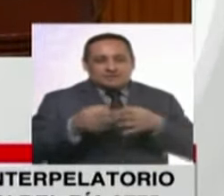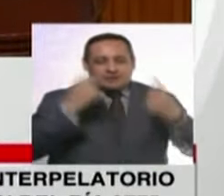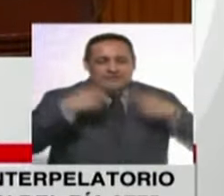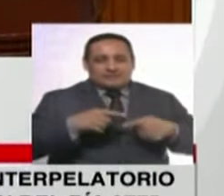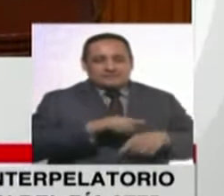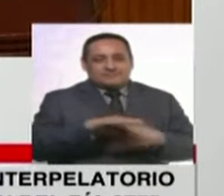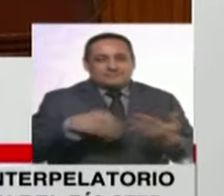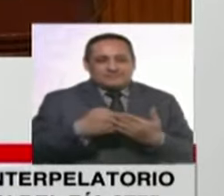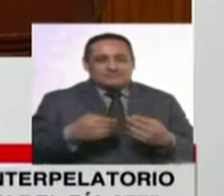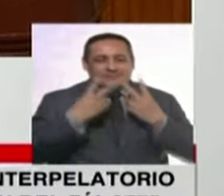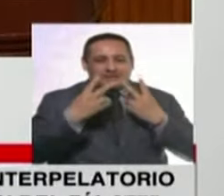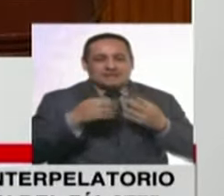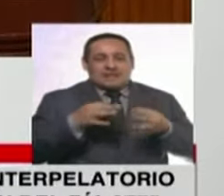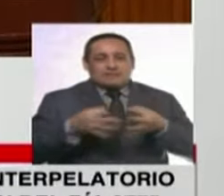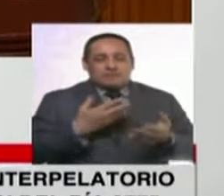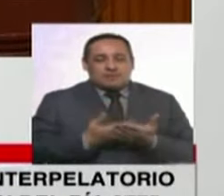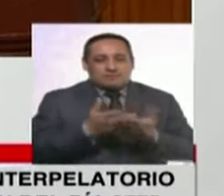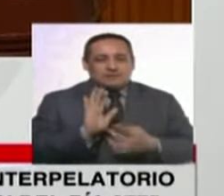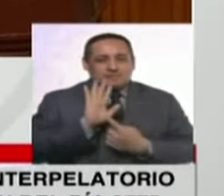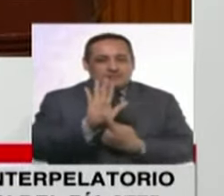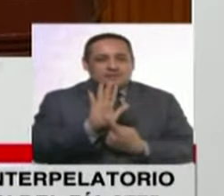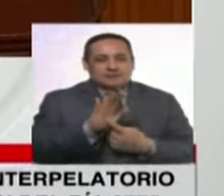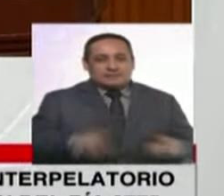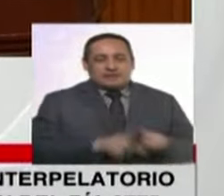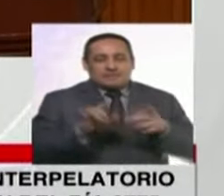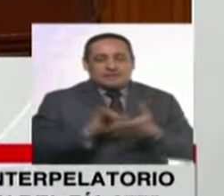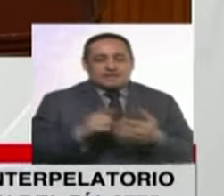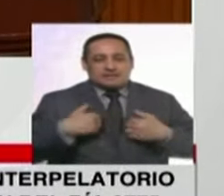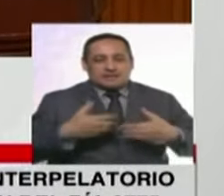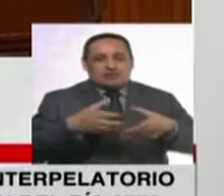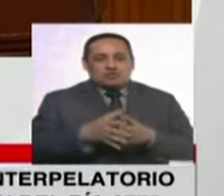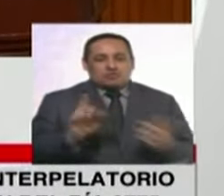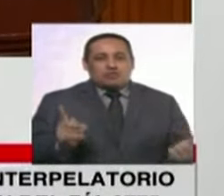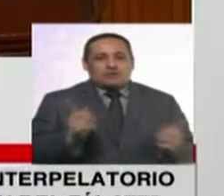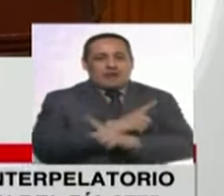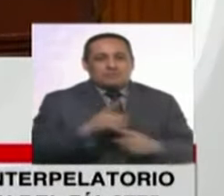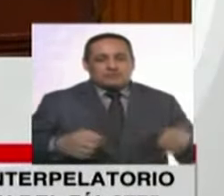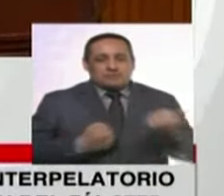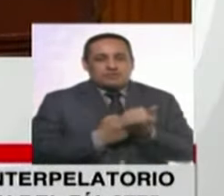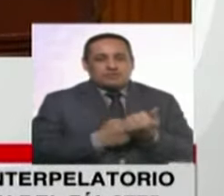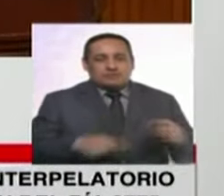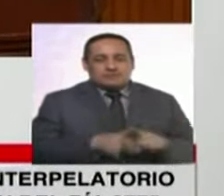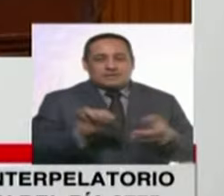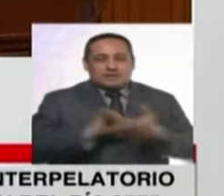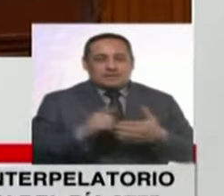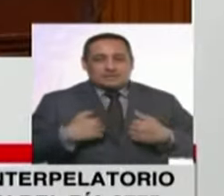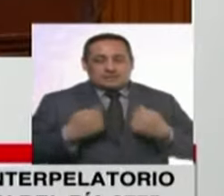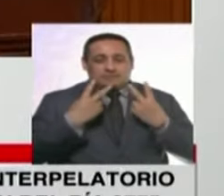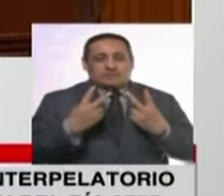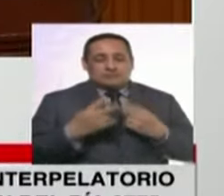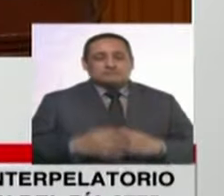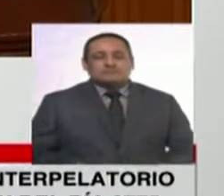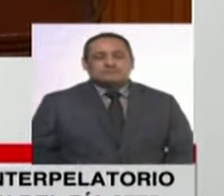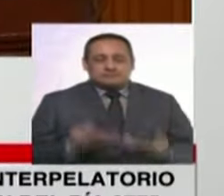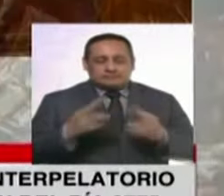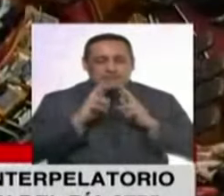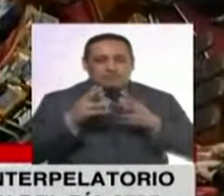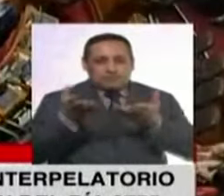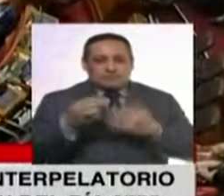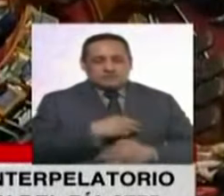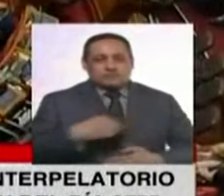otro funcionario le han propuesto realizar cambios en el equipo especial de apoyo a la fiscalía de la nación para Que